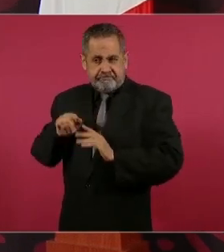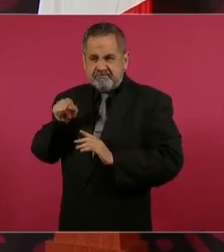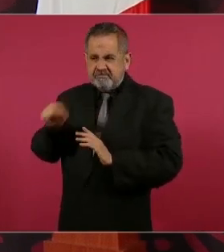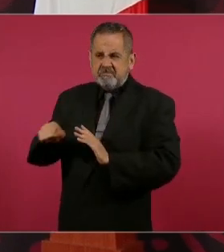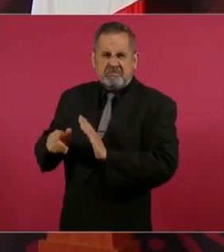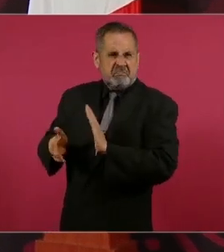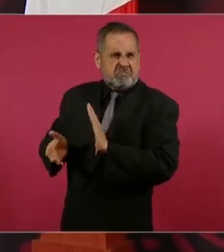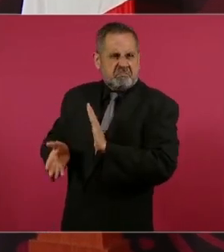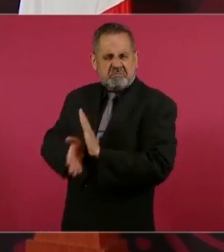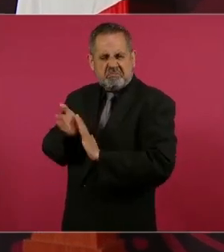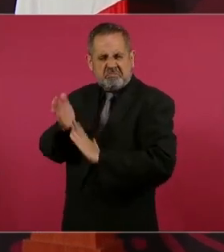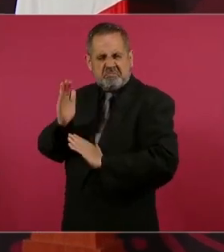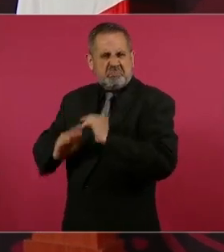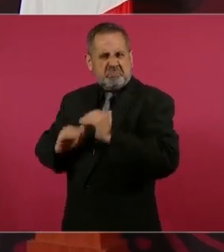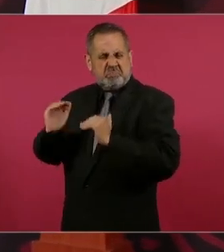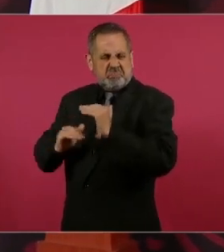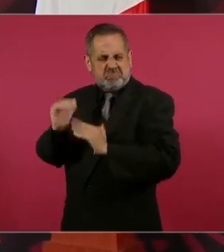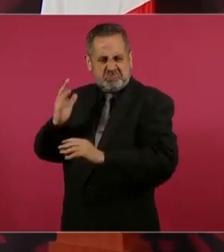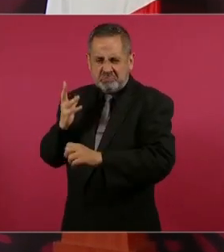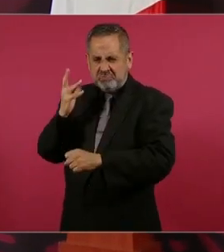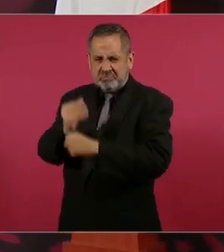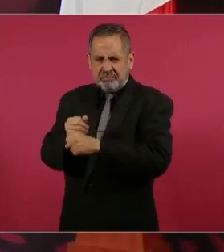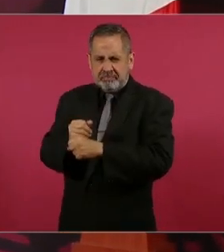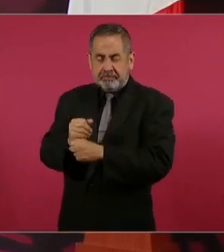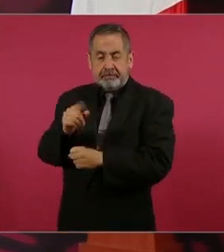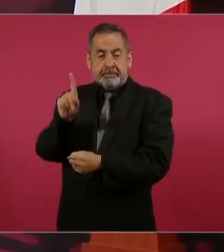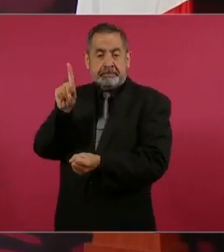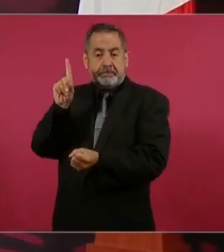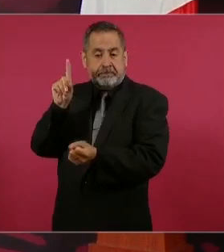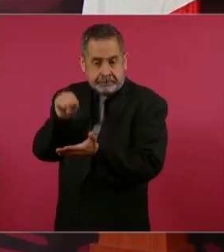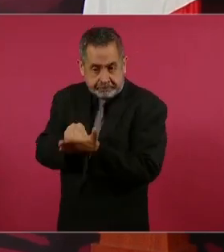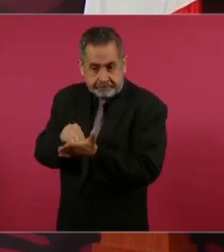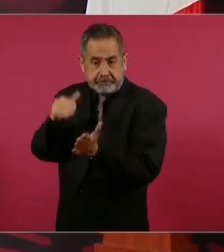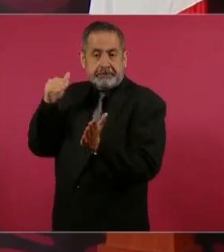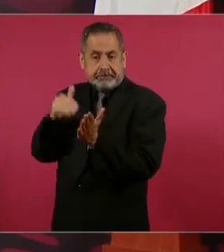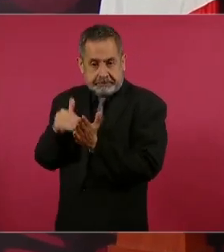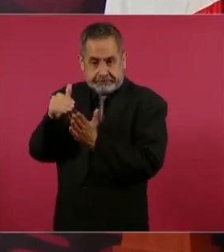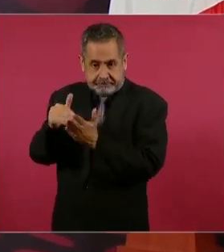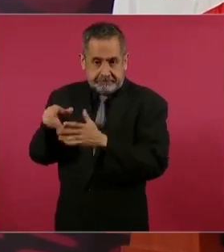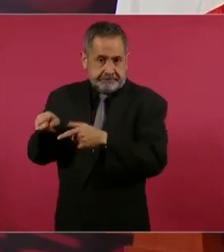construyen una obra en 1,000 millones